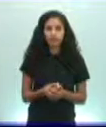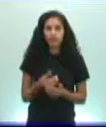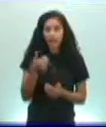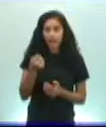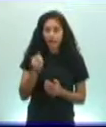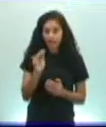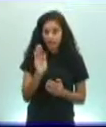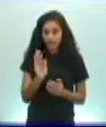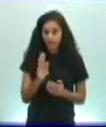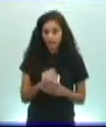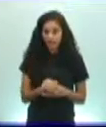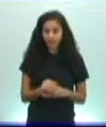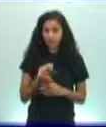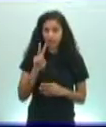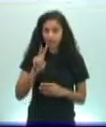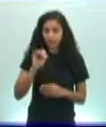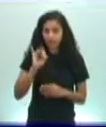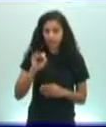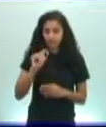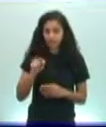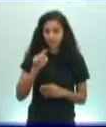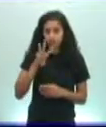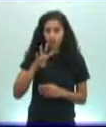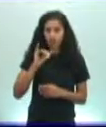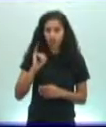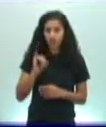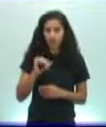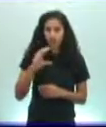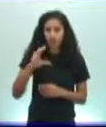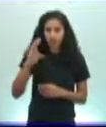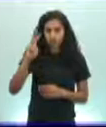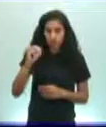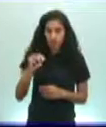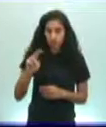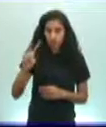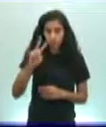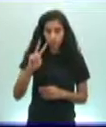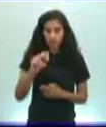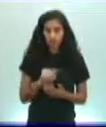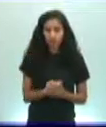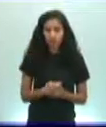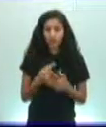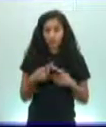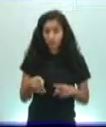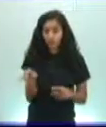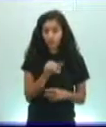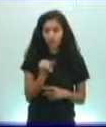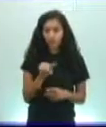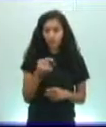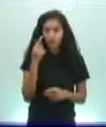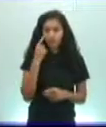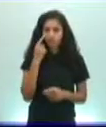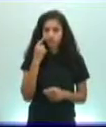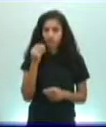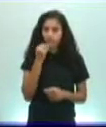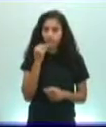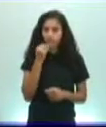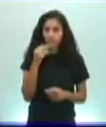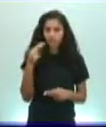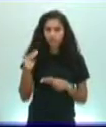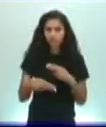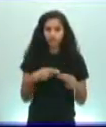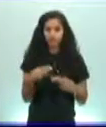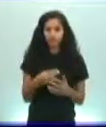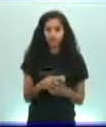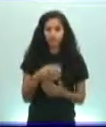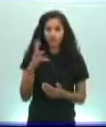de la base sería 27,46 centímetros cuadrados, pero también conoces que tenemos que tener en cuenta las